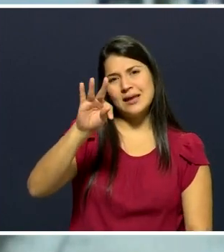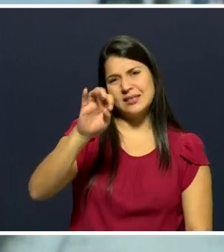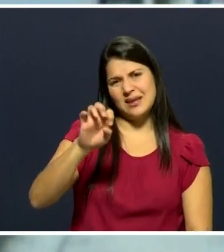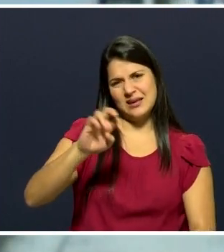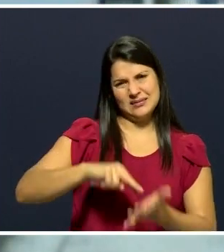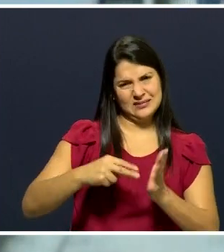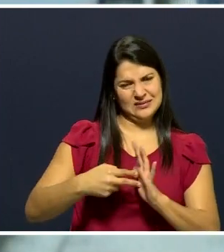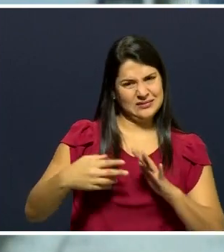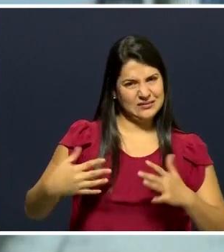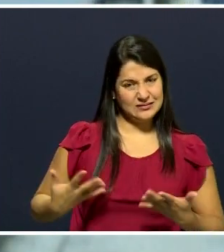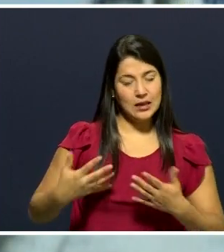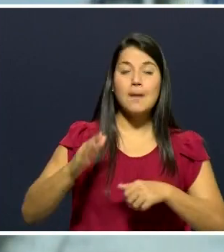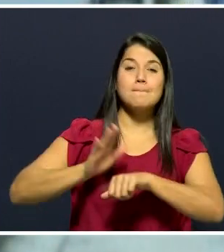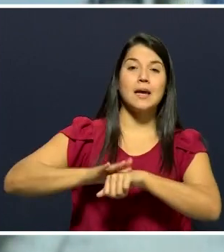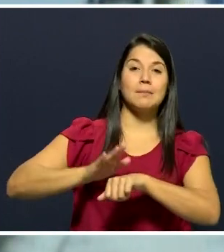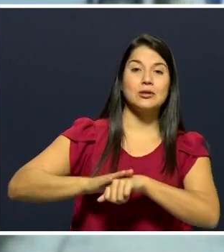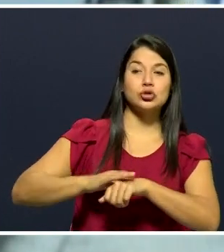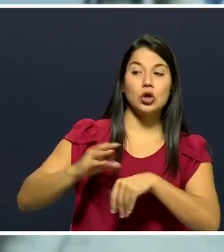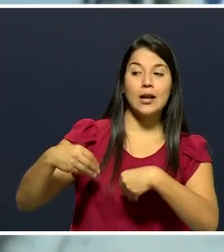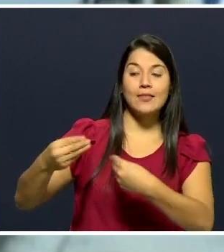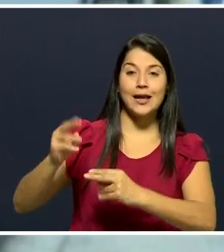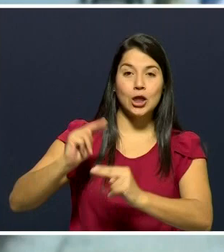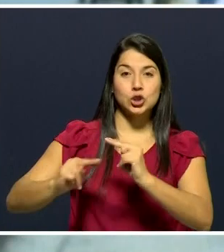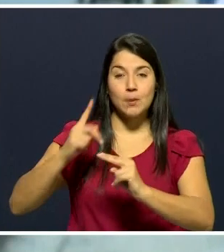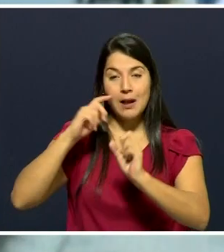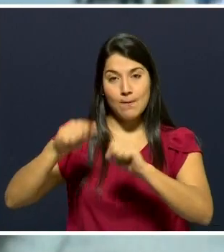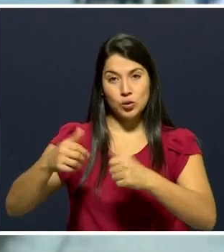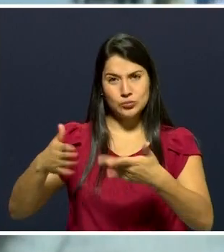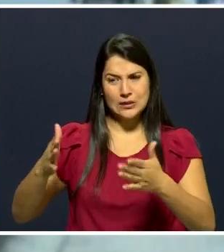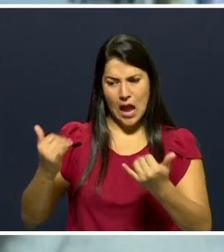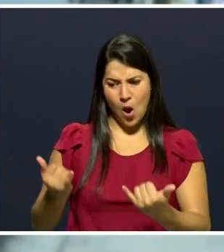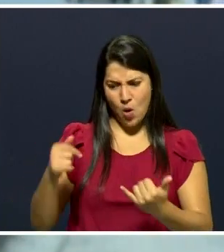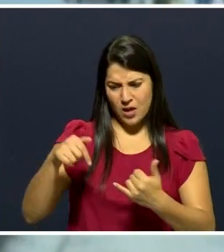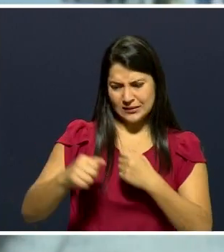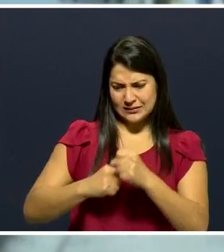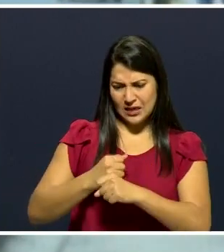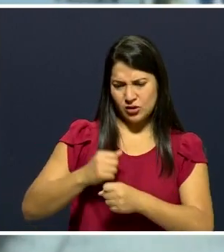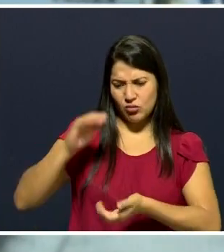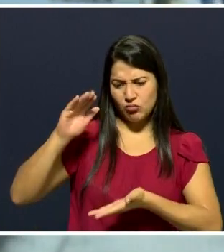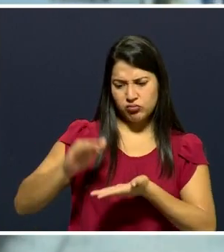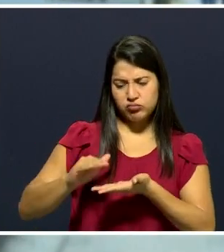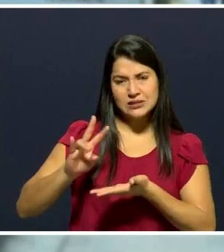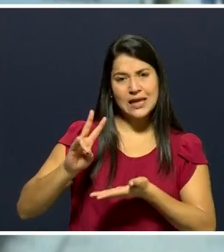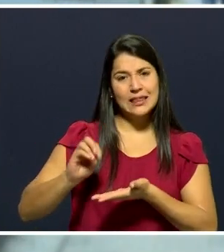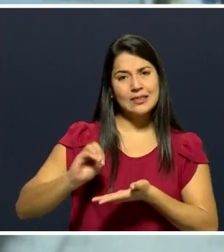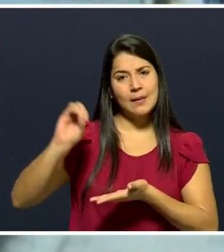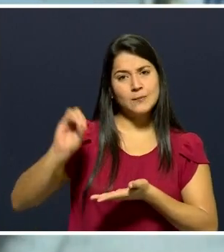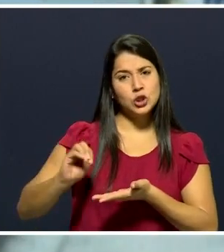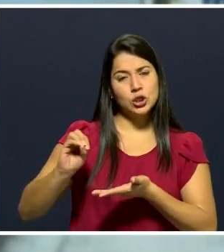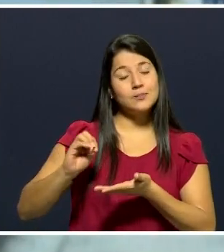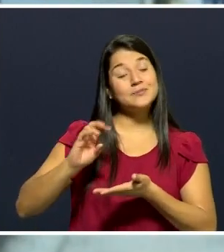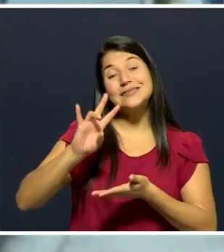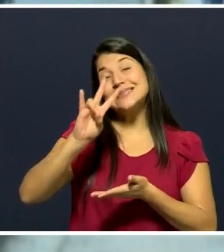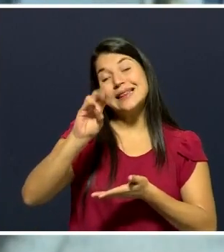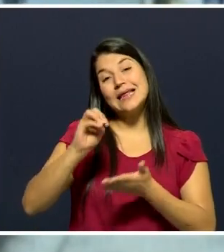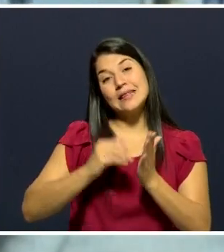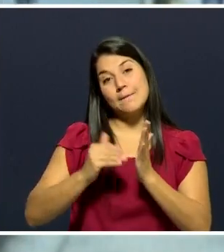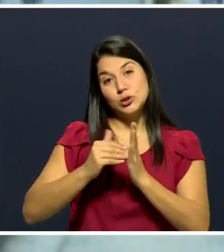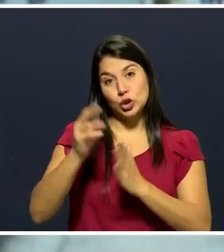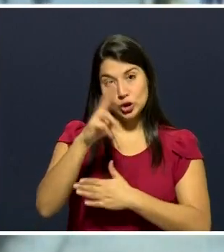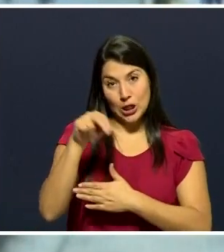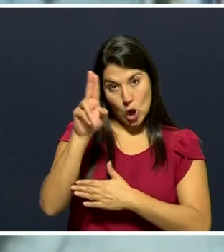anterior, ahora hemos dejado de percibir 70 millones de colones aproximadamente. De estos 70 millones de colones, sufriendo